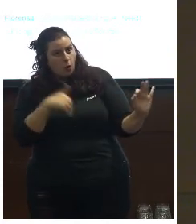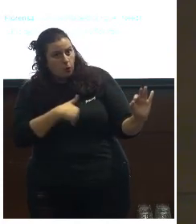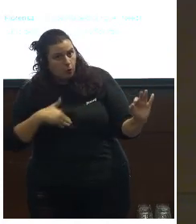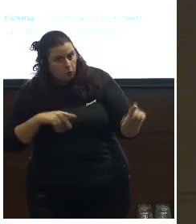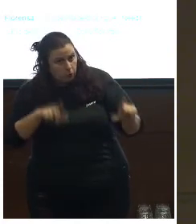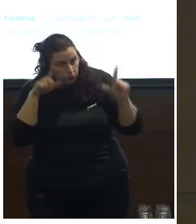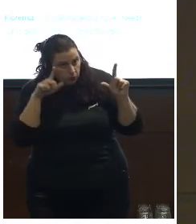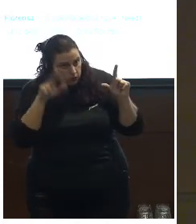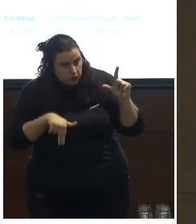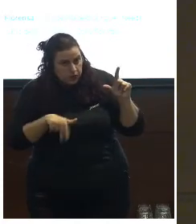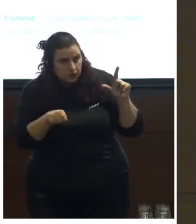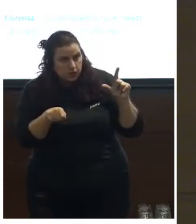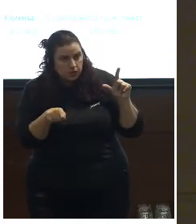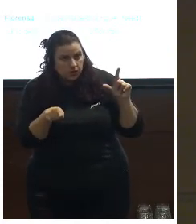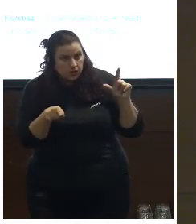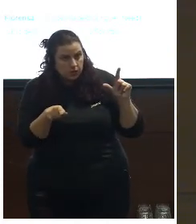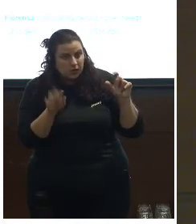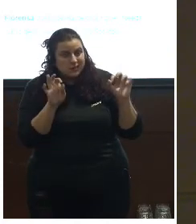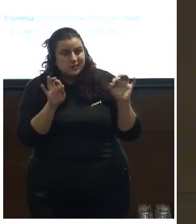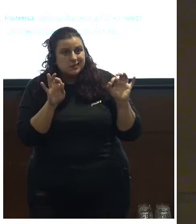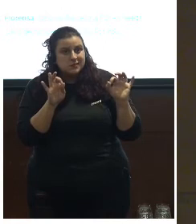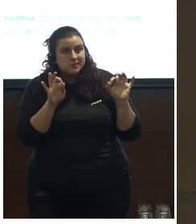you, Mr. Malik?